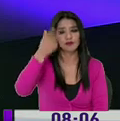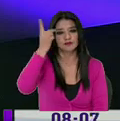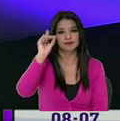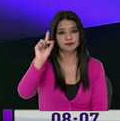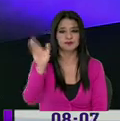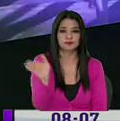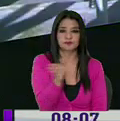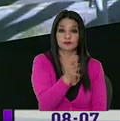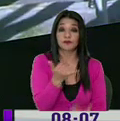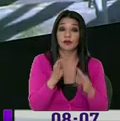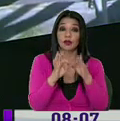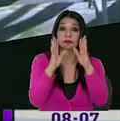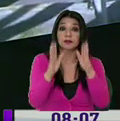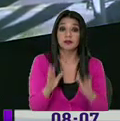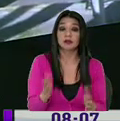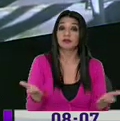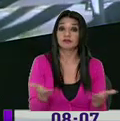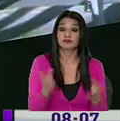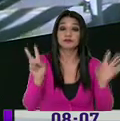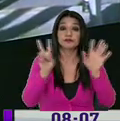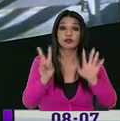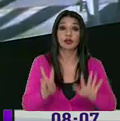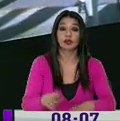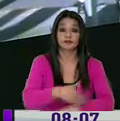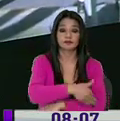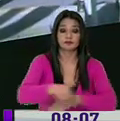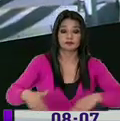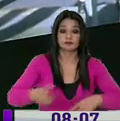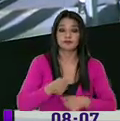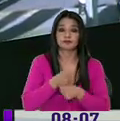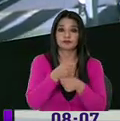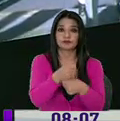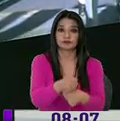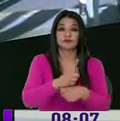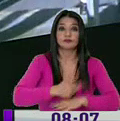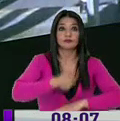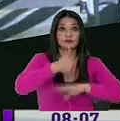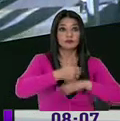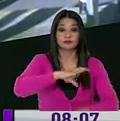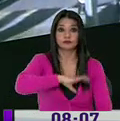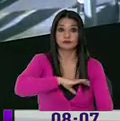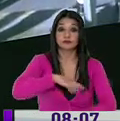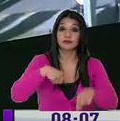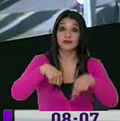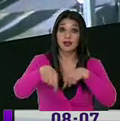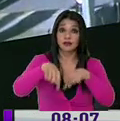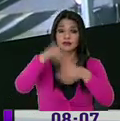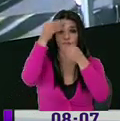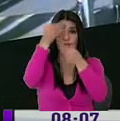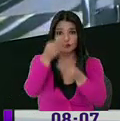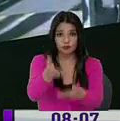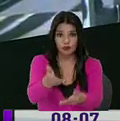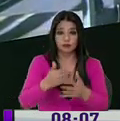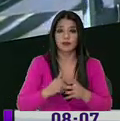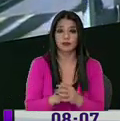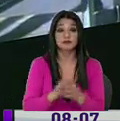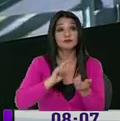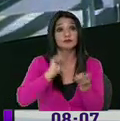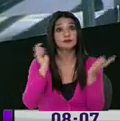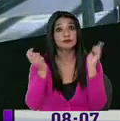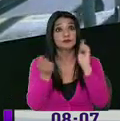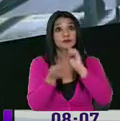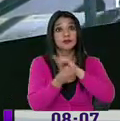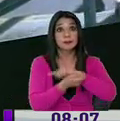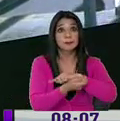Sofía Vintimilla, vamos contigo, Avenida Colón y Amazonas. Ahí la Agencia Metropolitana de Tránsito está informando sobre los cambios y